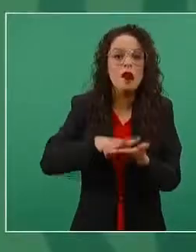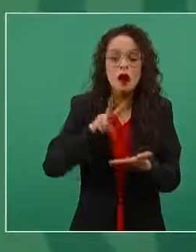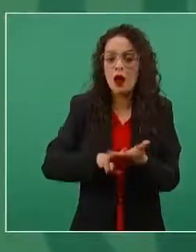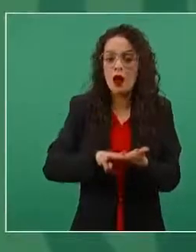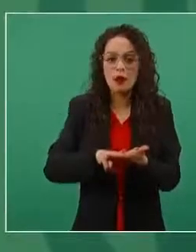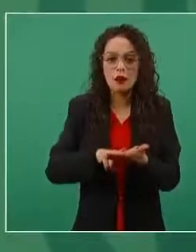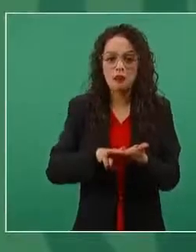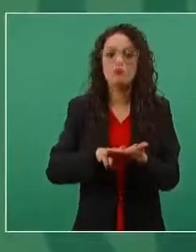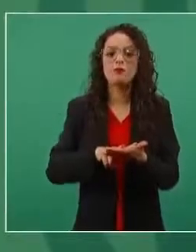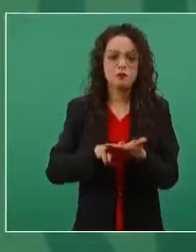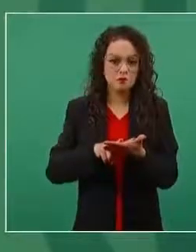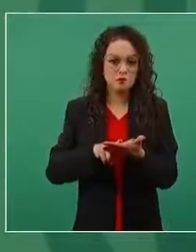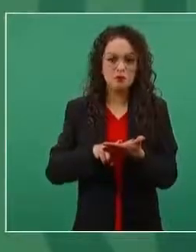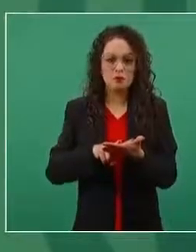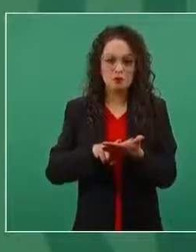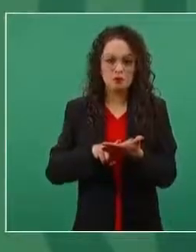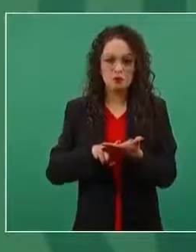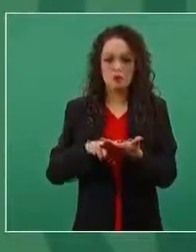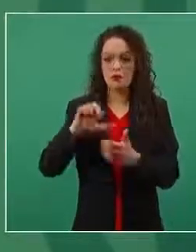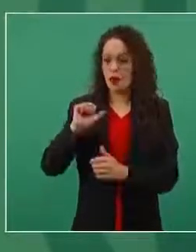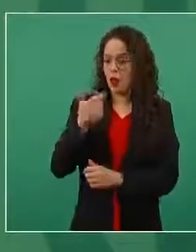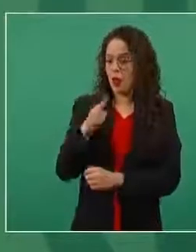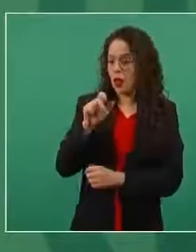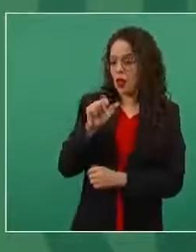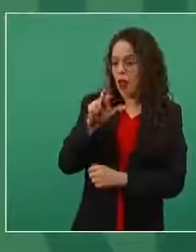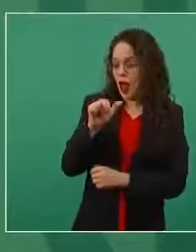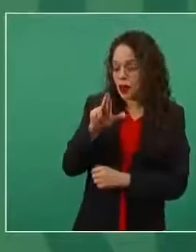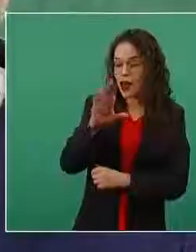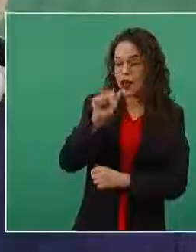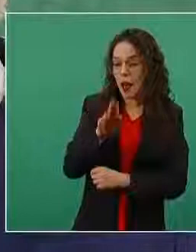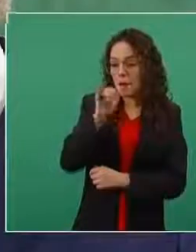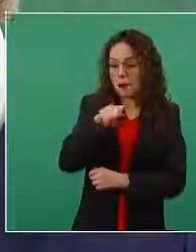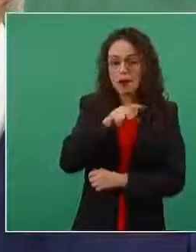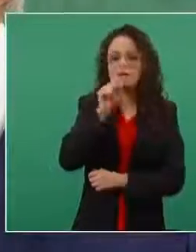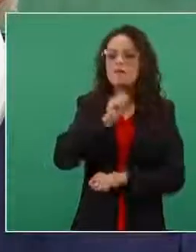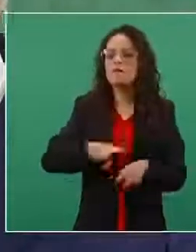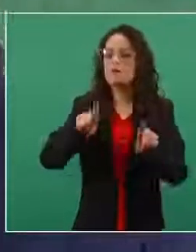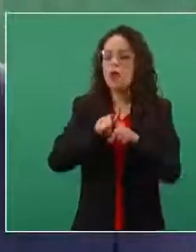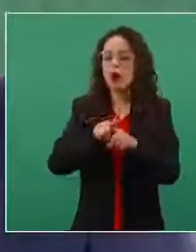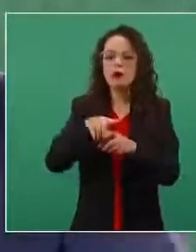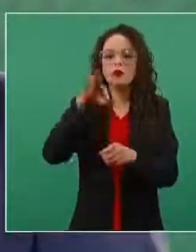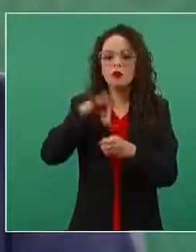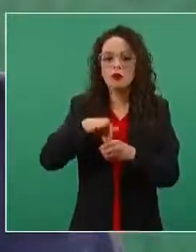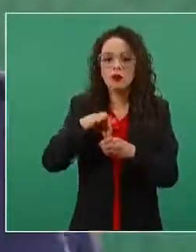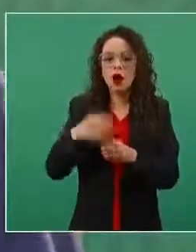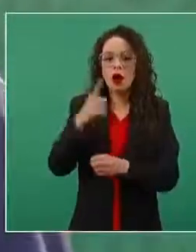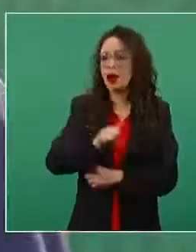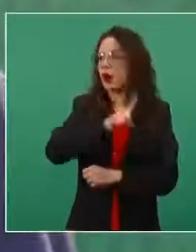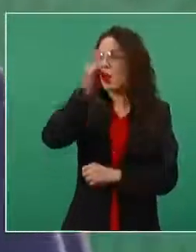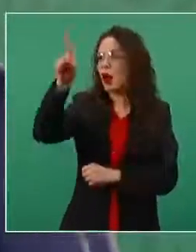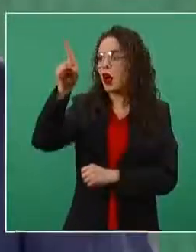El voto de Aguilar Camín es igual que el voto de un indígena de